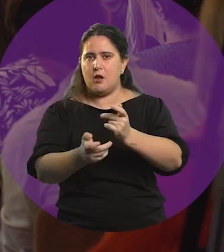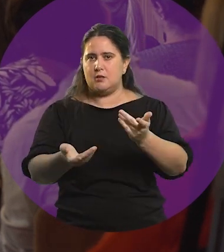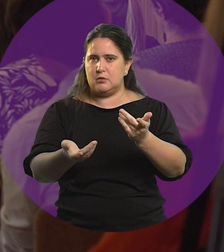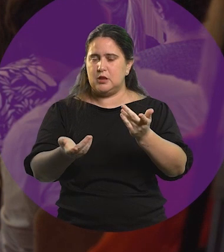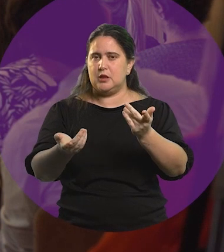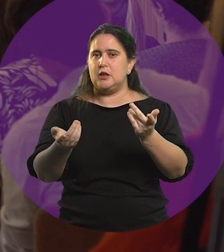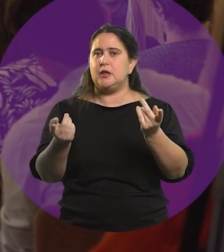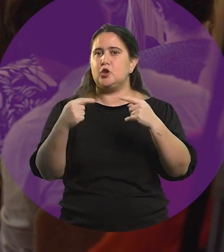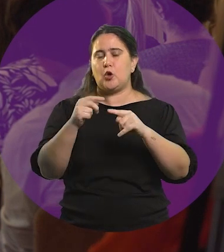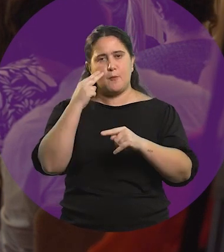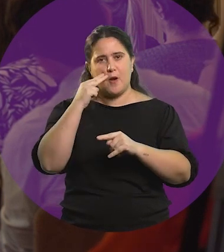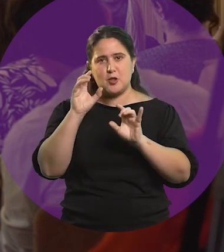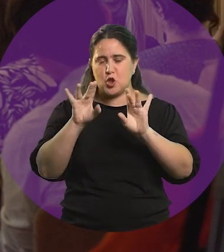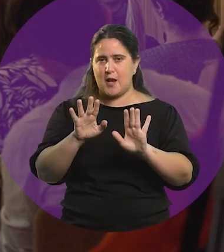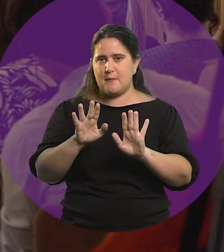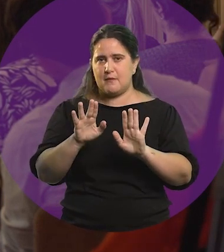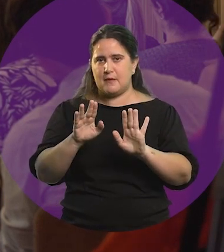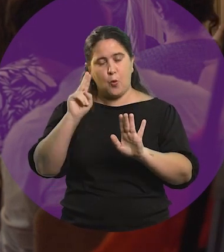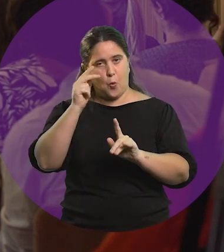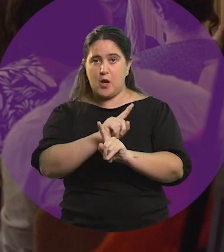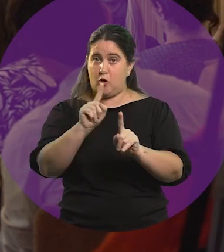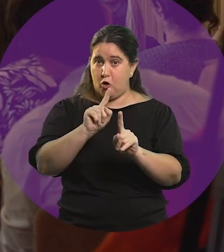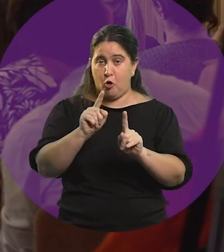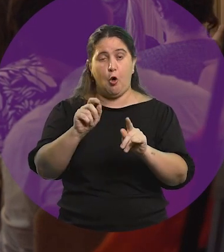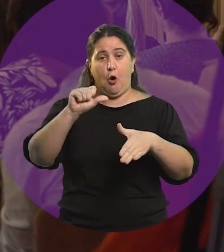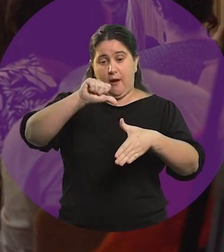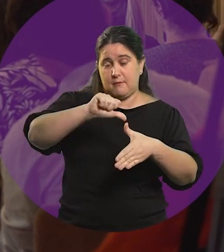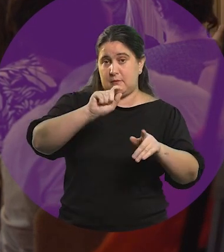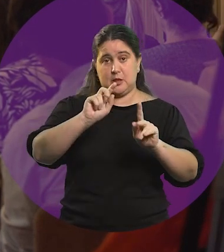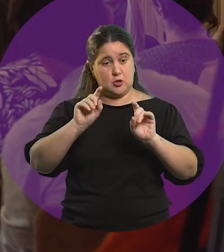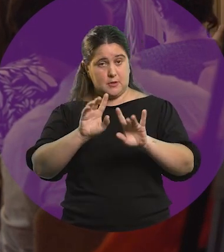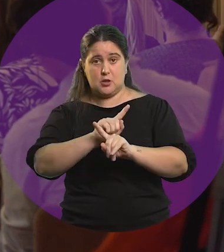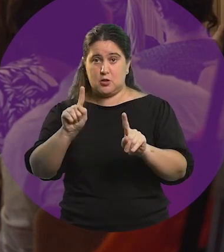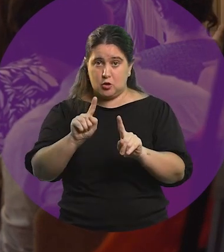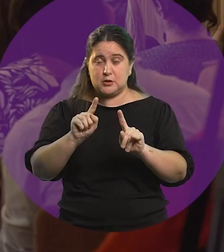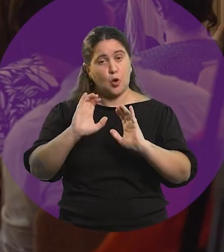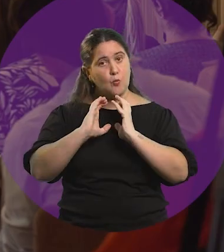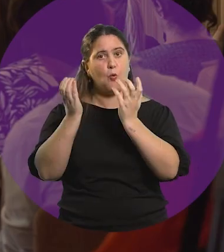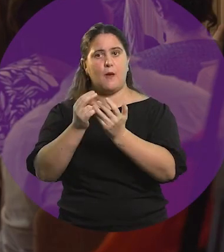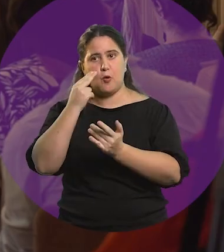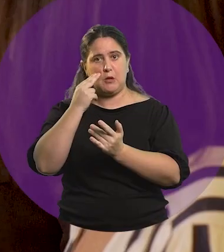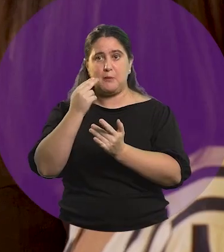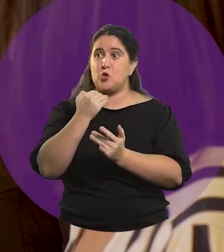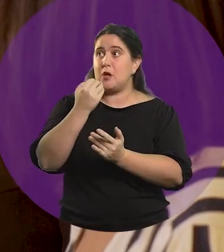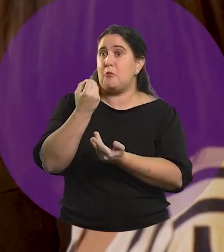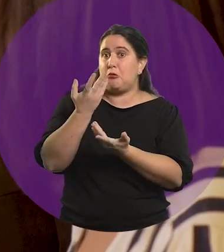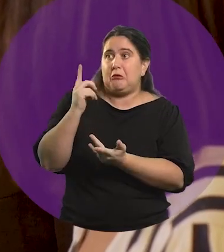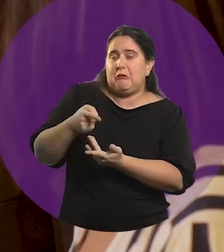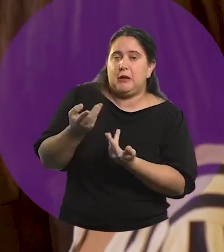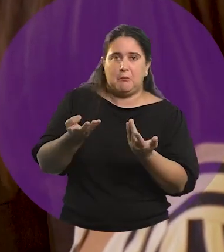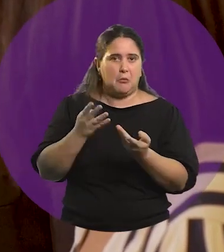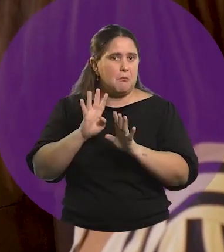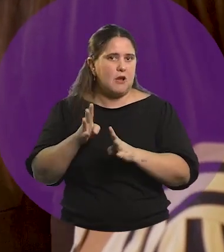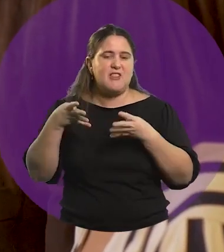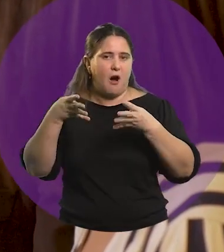educación. No es un problema solo de Uruguay o de nuestros países de la región, es un problema global que no se entiende muy bien por los desafíos que